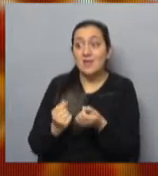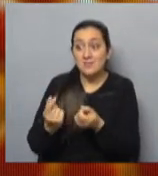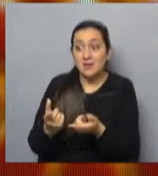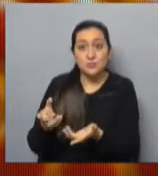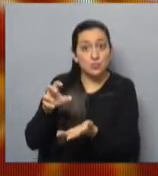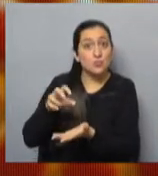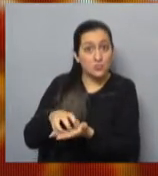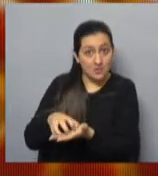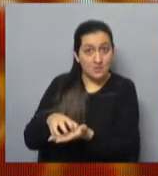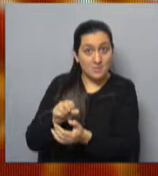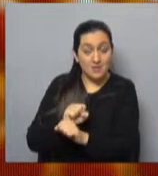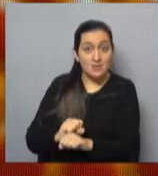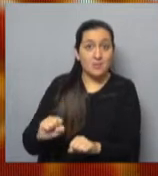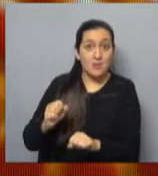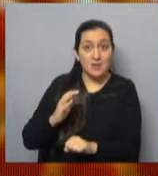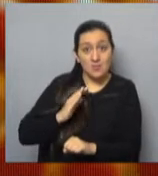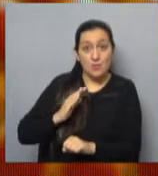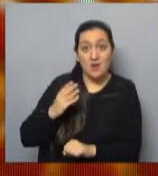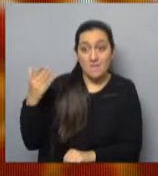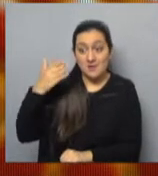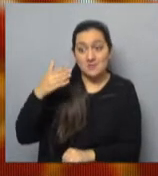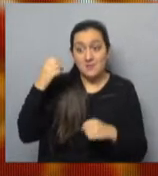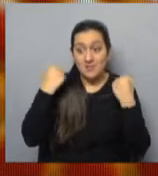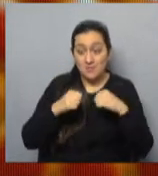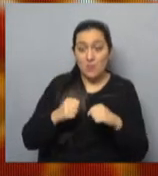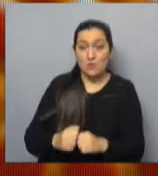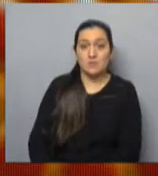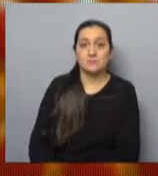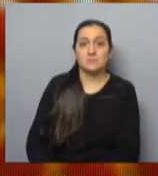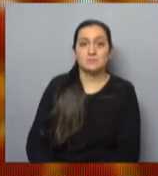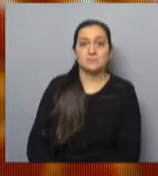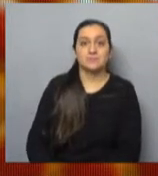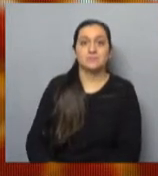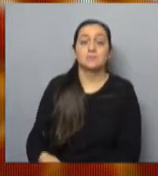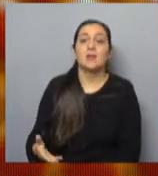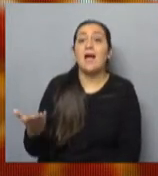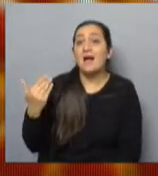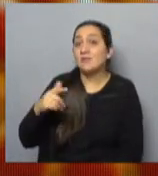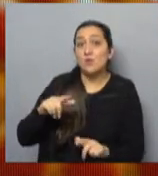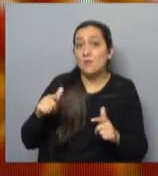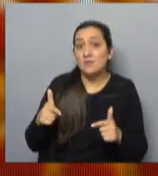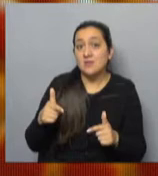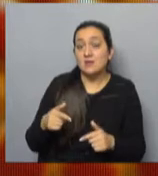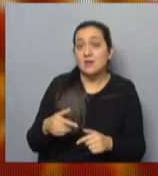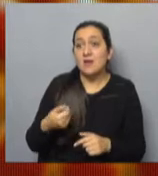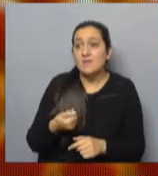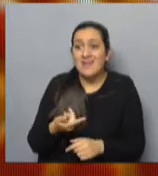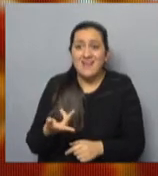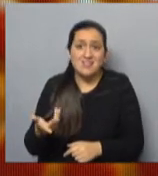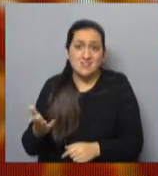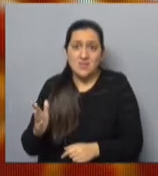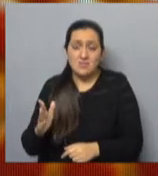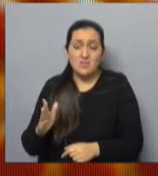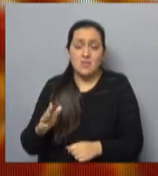que antes como te dije no lo tenían y con unos resultados divinos en cuanto a baja no sólo la cantidad de jugadoras